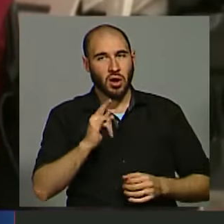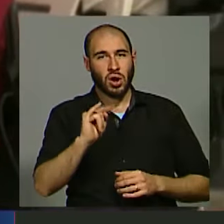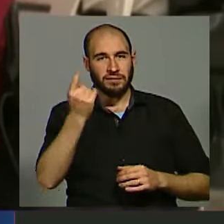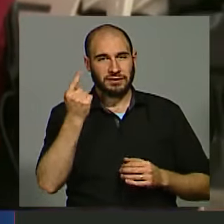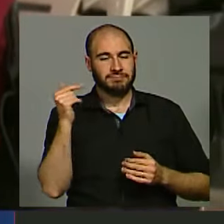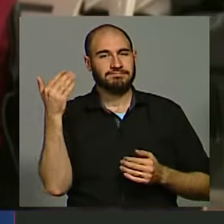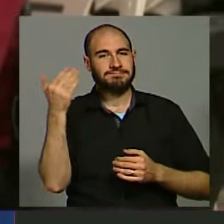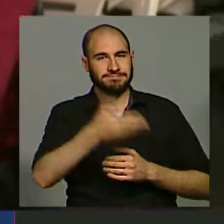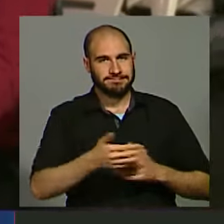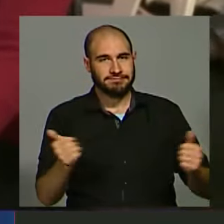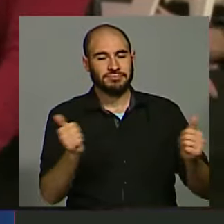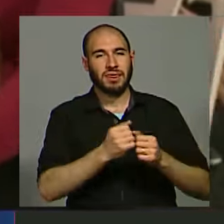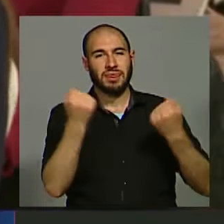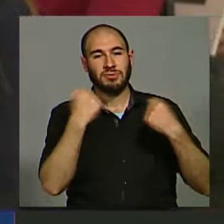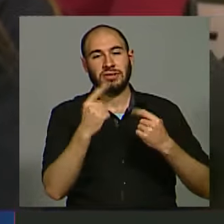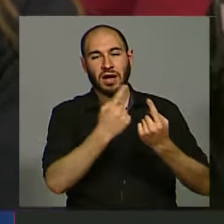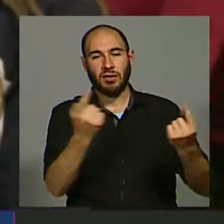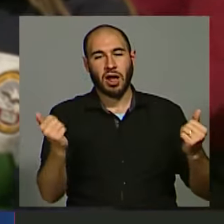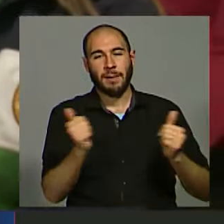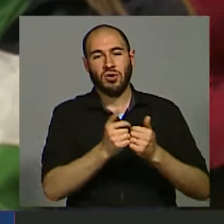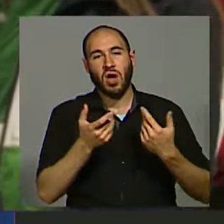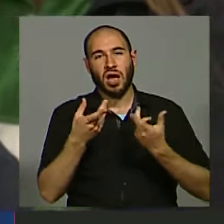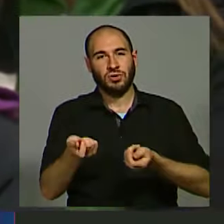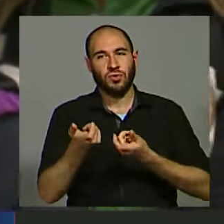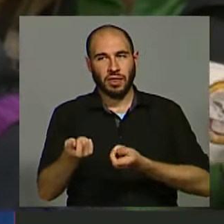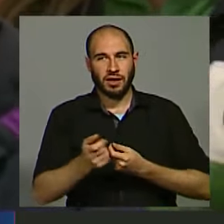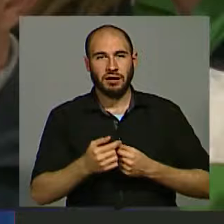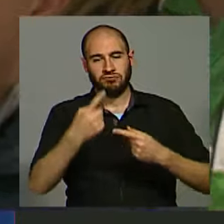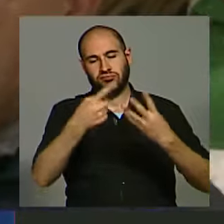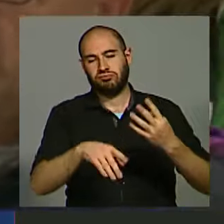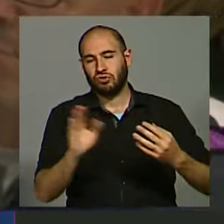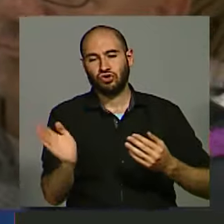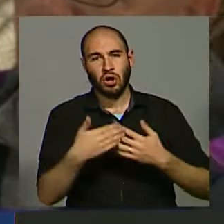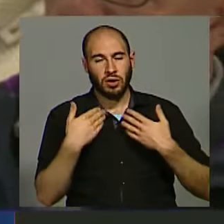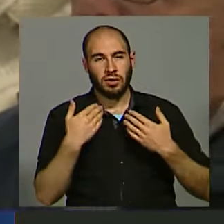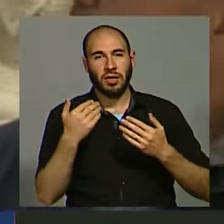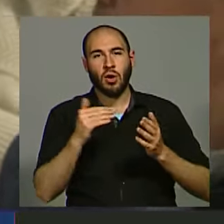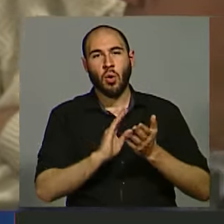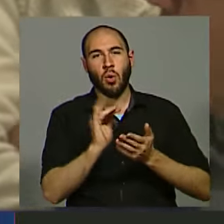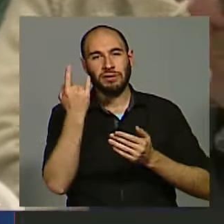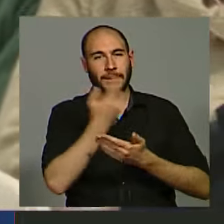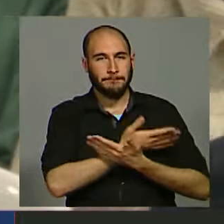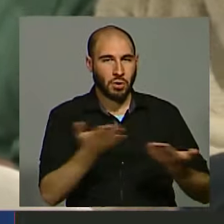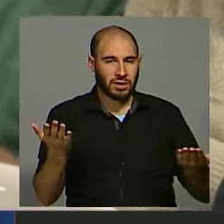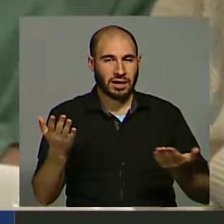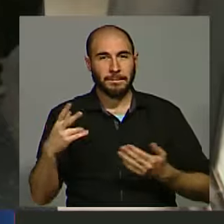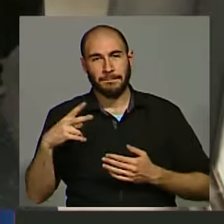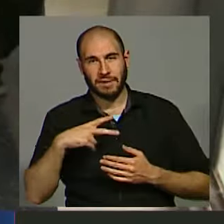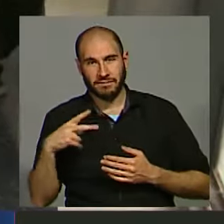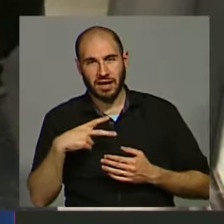va a estar presente acompañando a cada deportista, colaborando en todos los aspectos posibles con las universidades públicas y